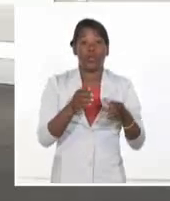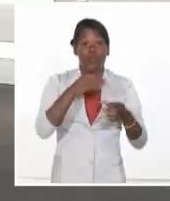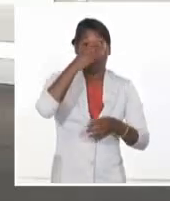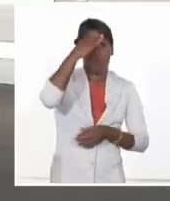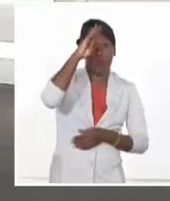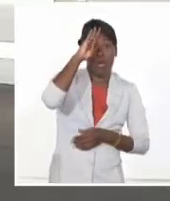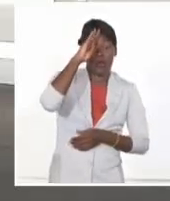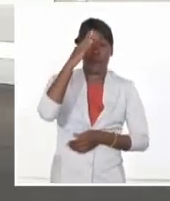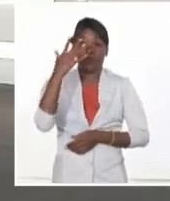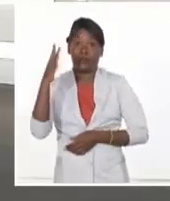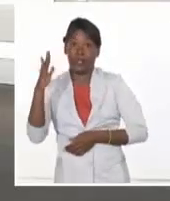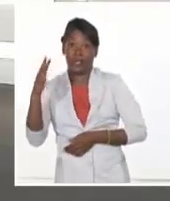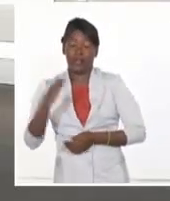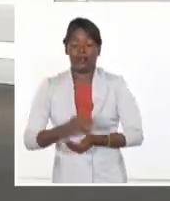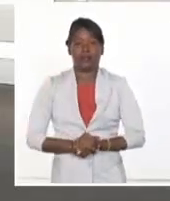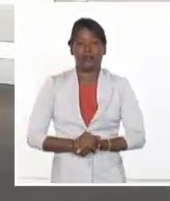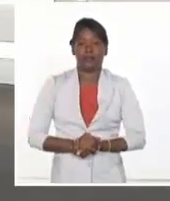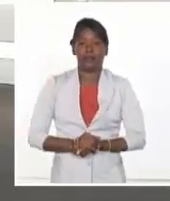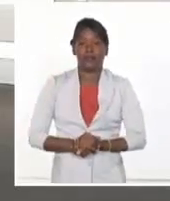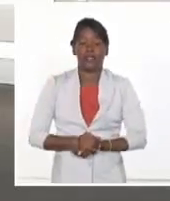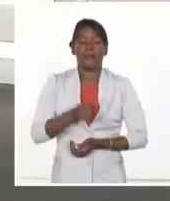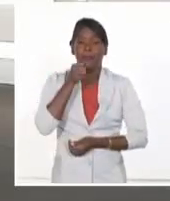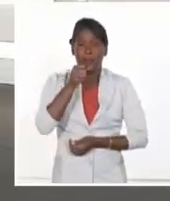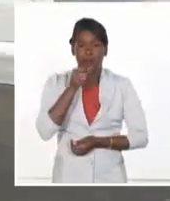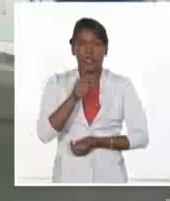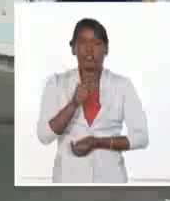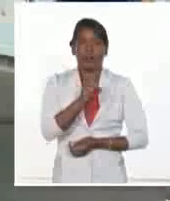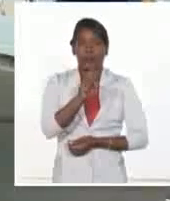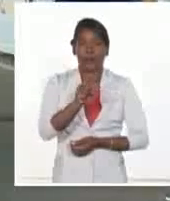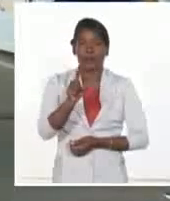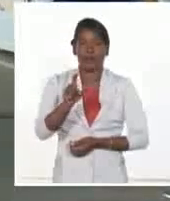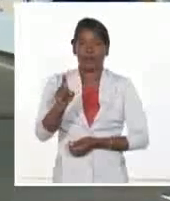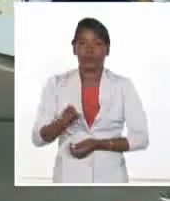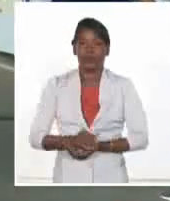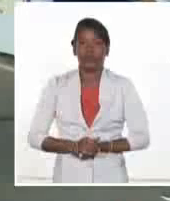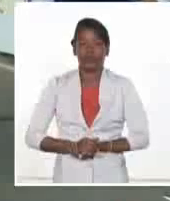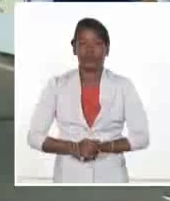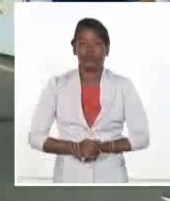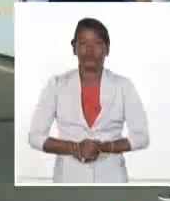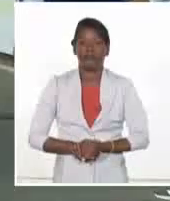de la competencia, el colega Alejandro Rodríguez recogió impresiones.